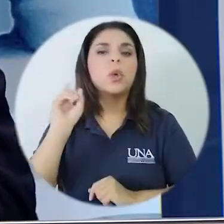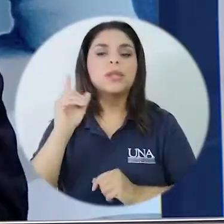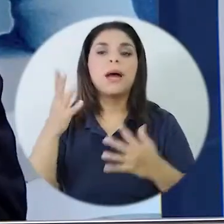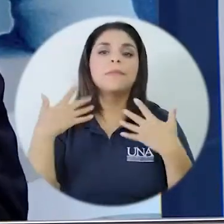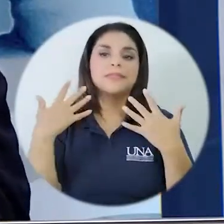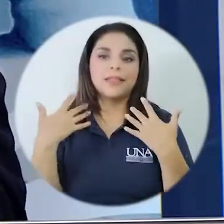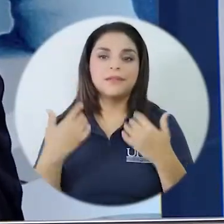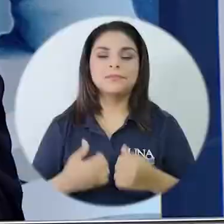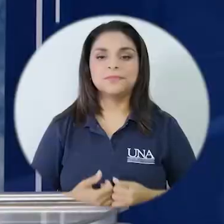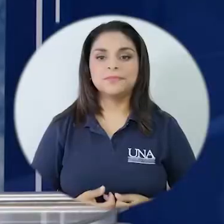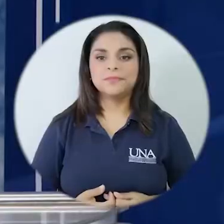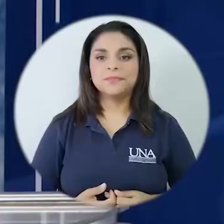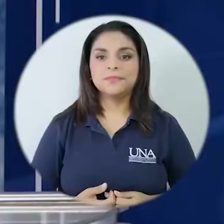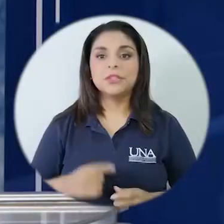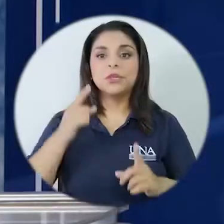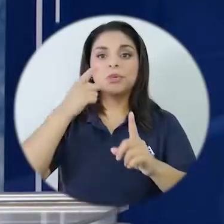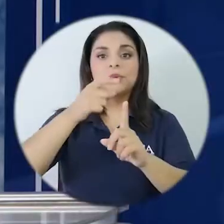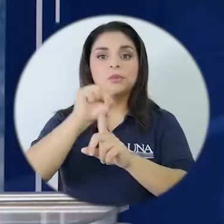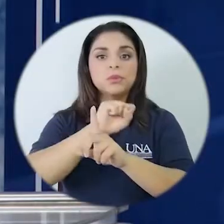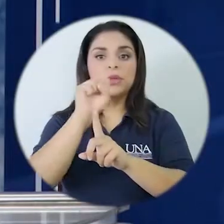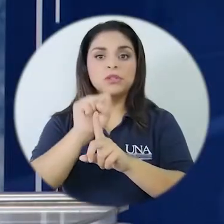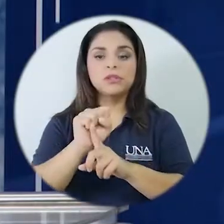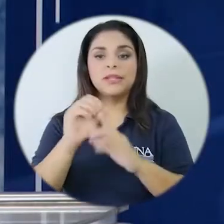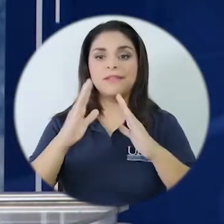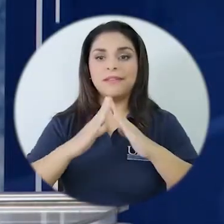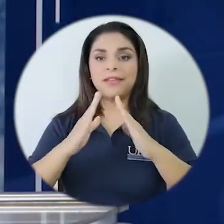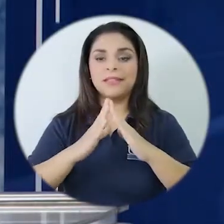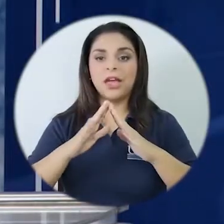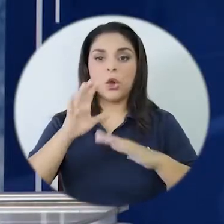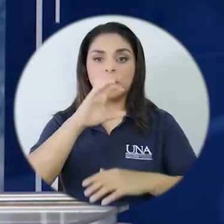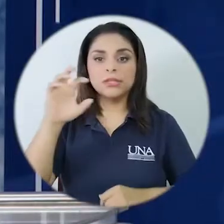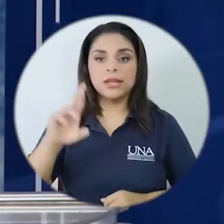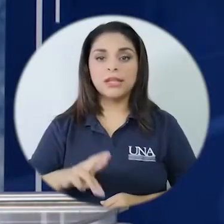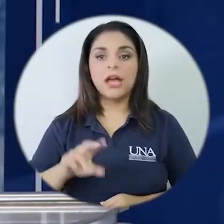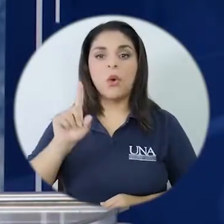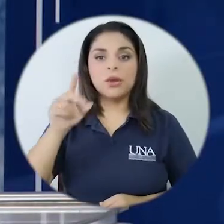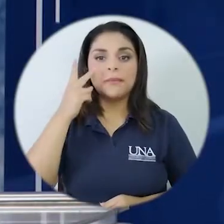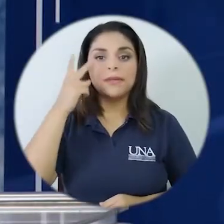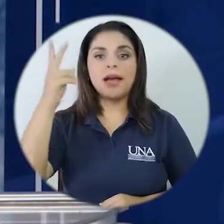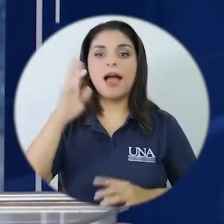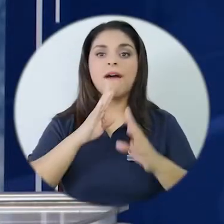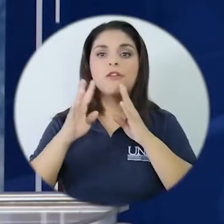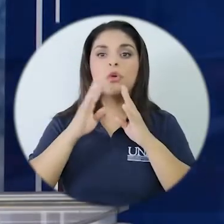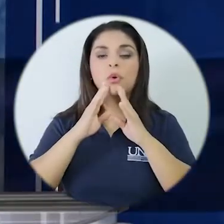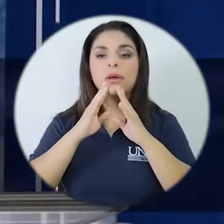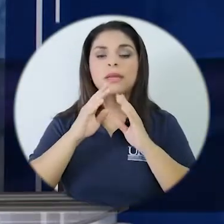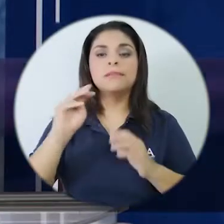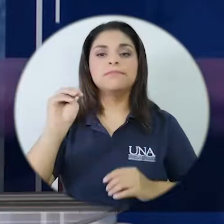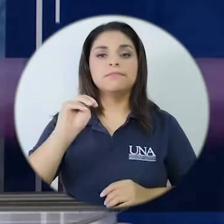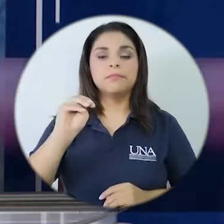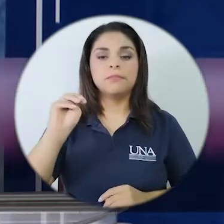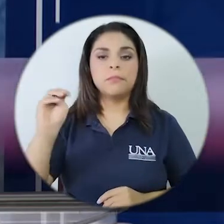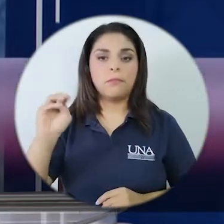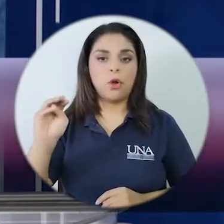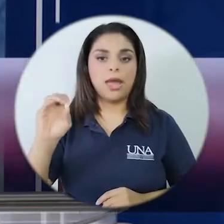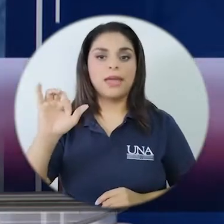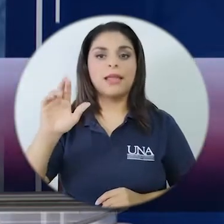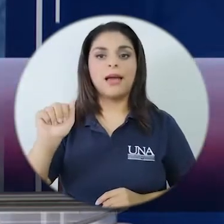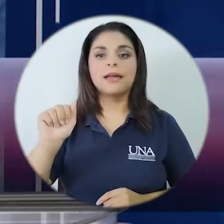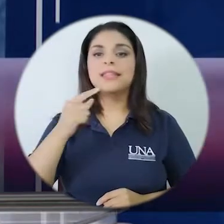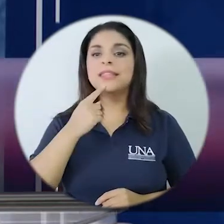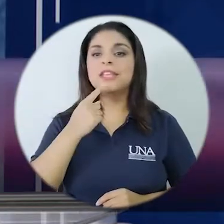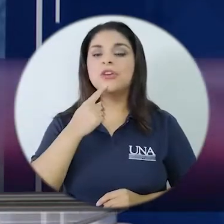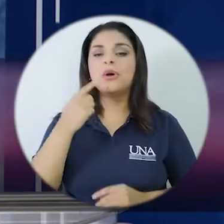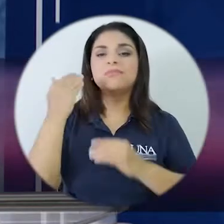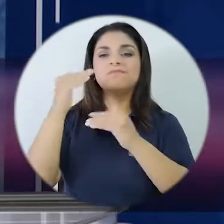ambiental. Sobre la situación de la vivienda en Costa Rica, Una Mirada conversó con Irene Moreira, quien es la ministra de Vivienda, quien explicó